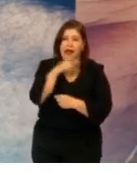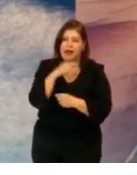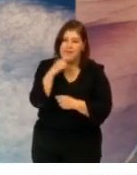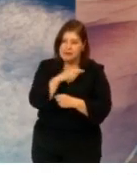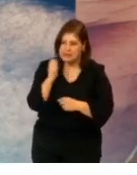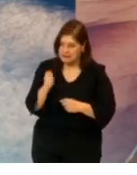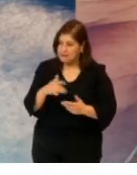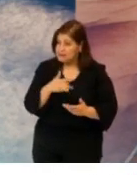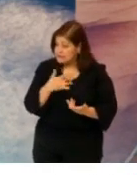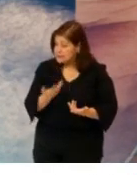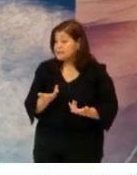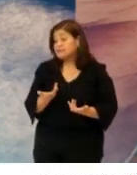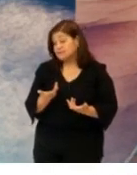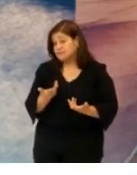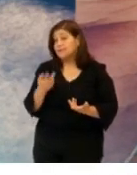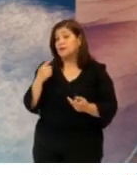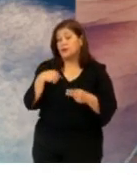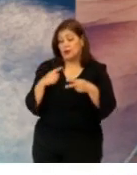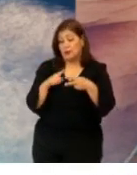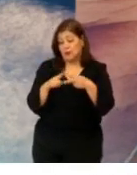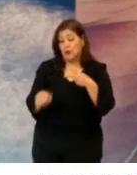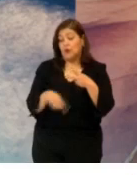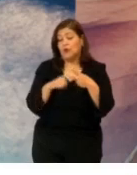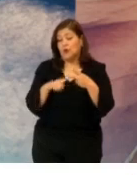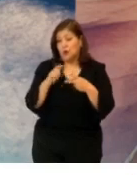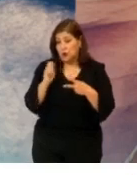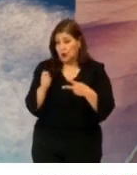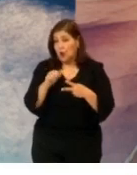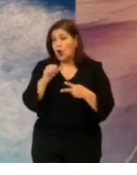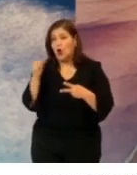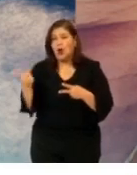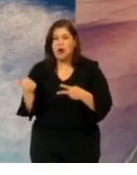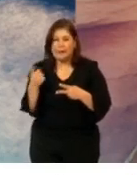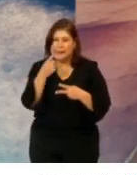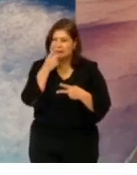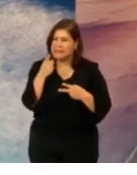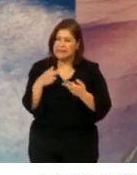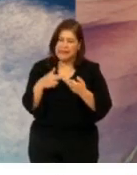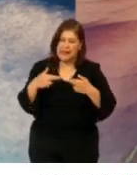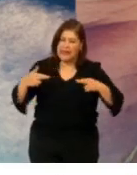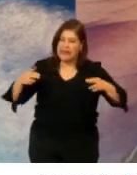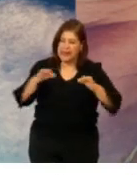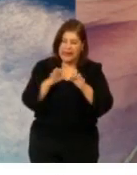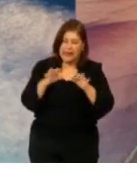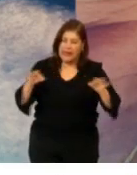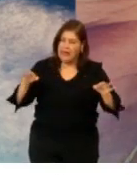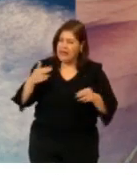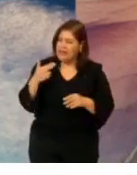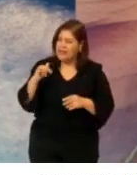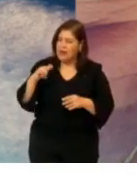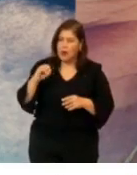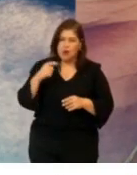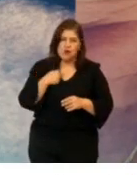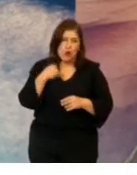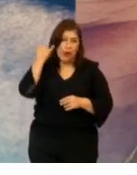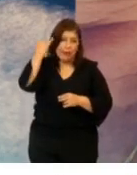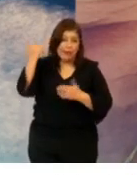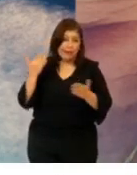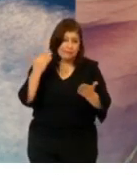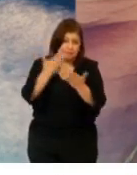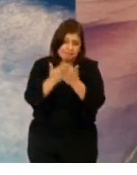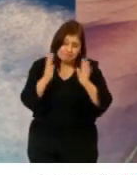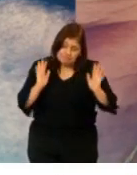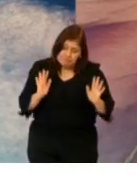ahí es donde me muevo al segundo asunto, que es el de los silos. Es una hipótesis que yo pongo sobre la